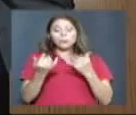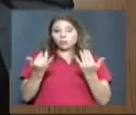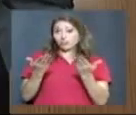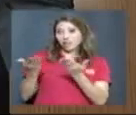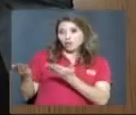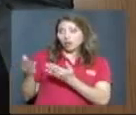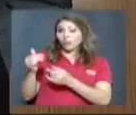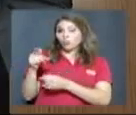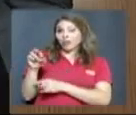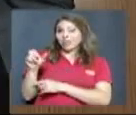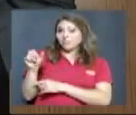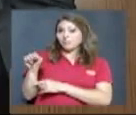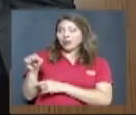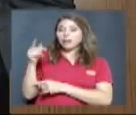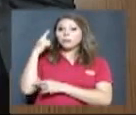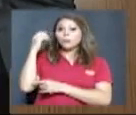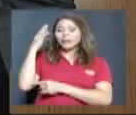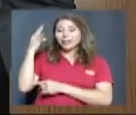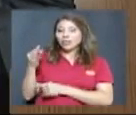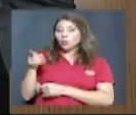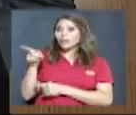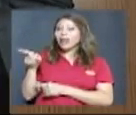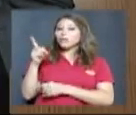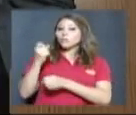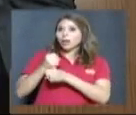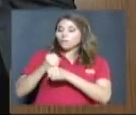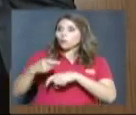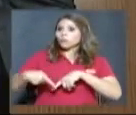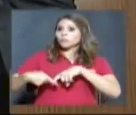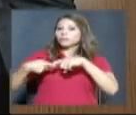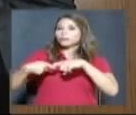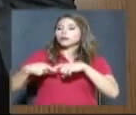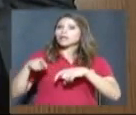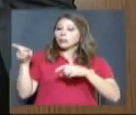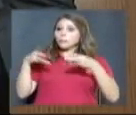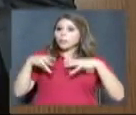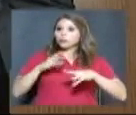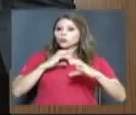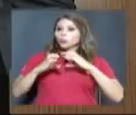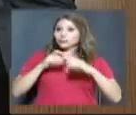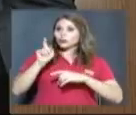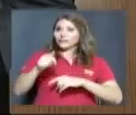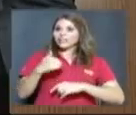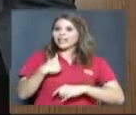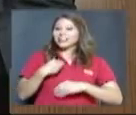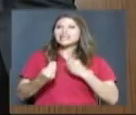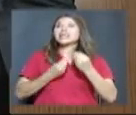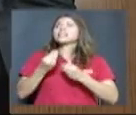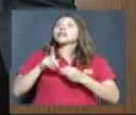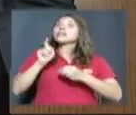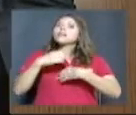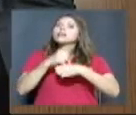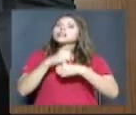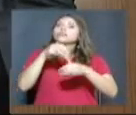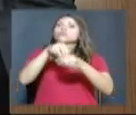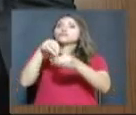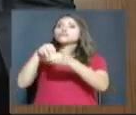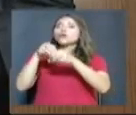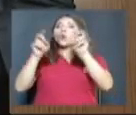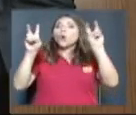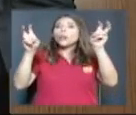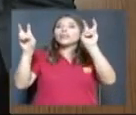porque yo creo que hay una labor que usted ahora señalaba que tiene que tener inclusive los medios de comunicación, y es la generación de contenidos. Esa generación de